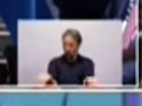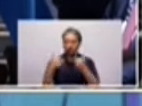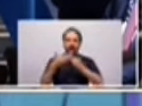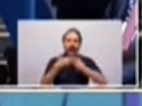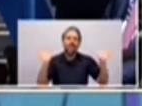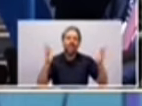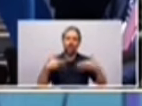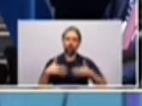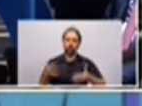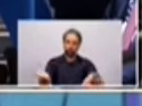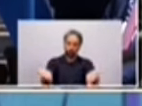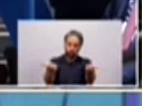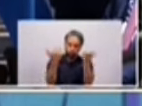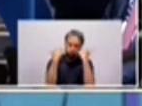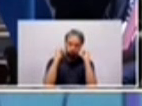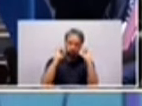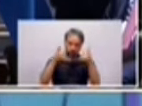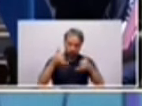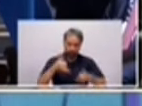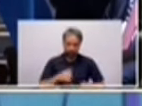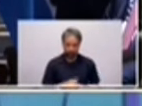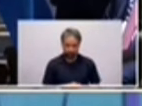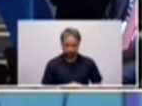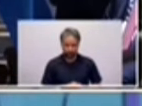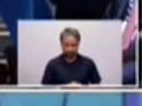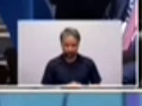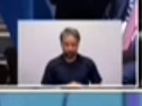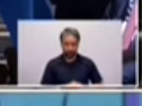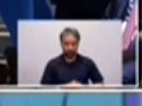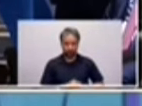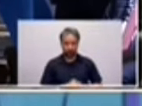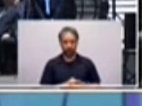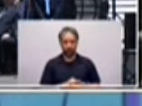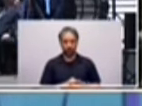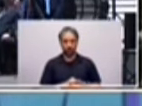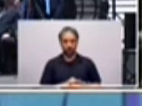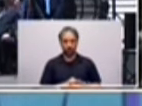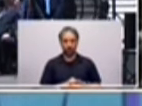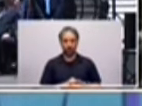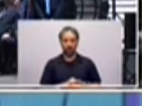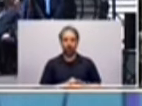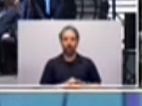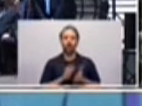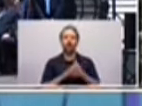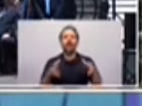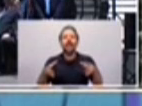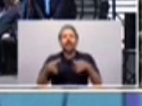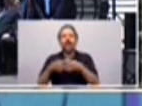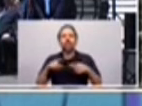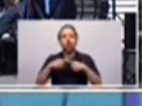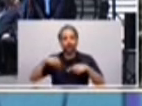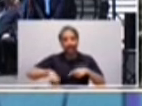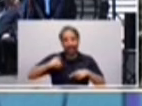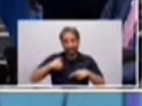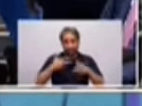por encima de una o dos que fungen como palomas y que trataban de hacer algún tipo de vinculación, más que con la oposición, por